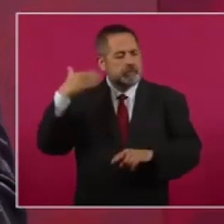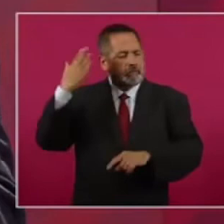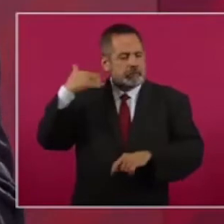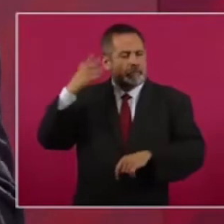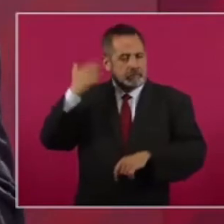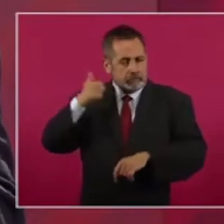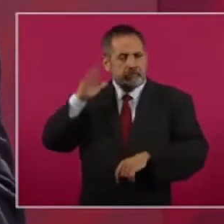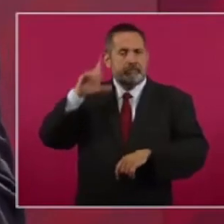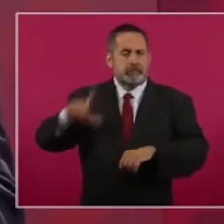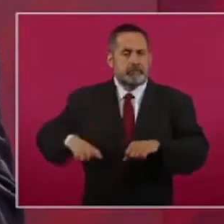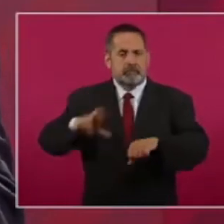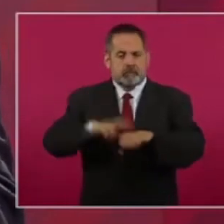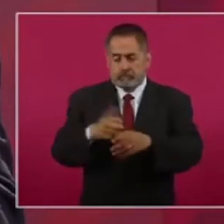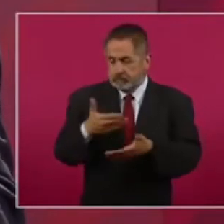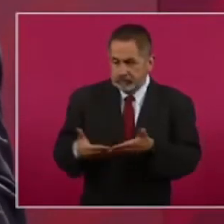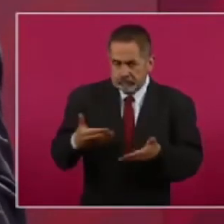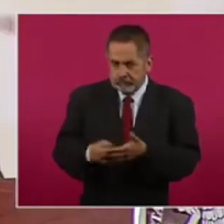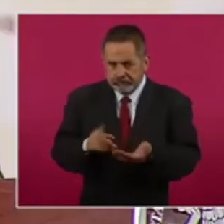los actuales no,